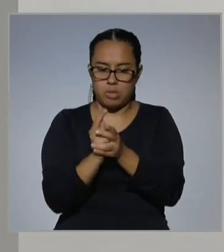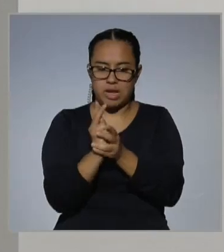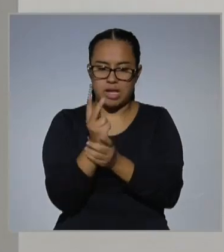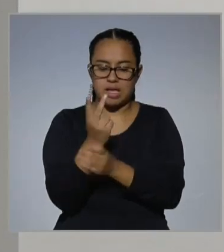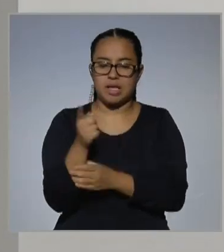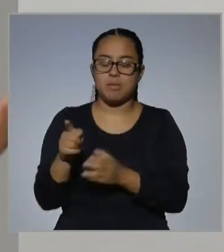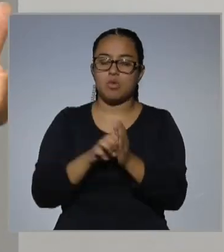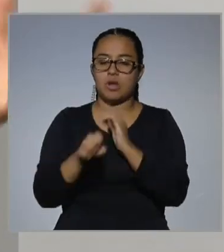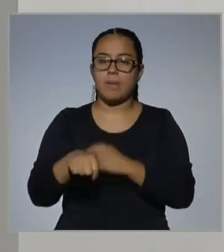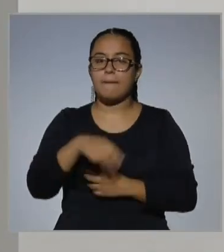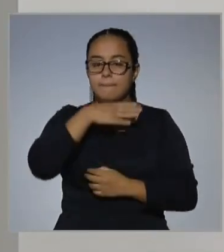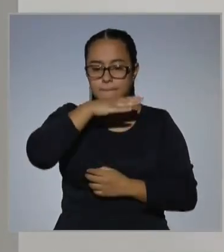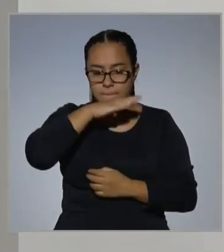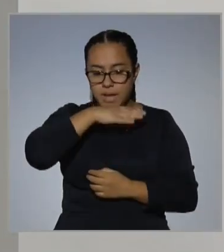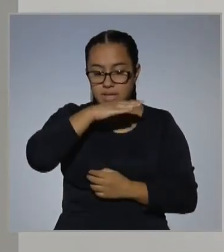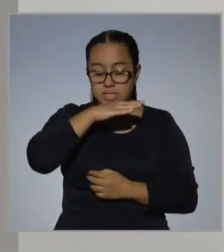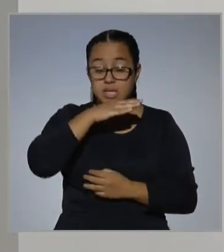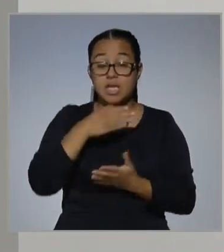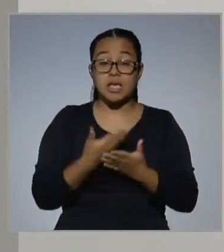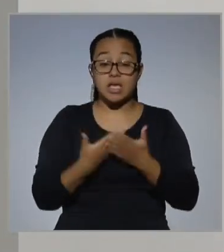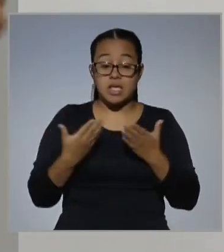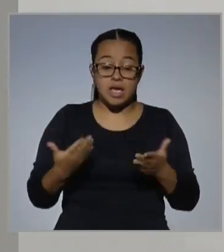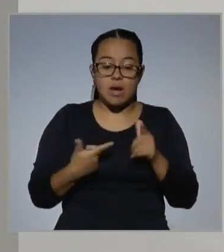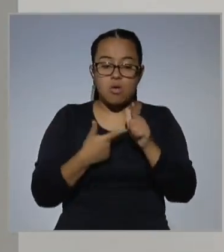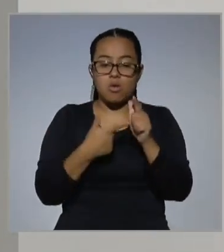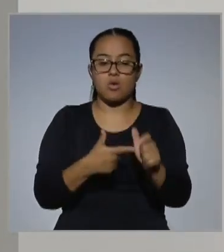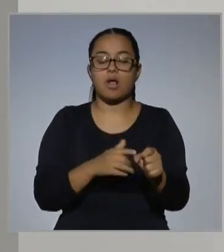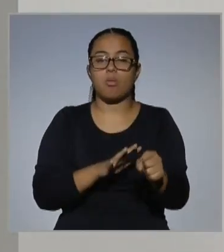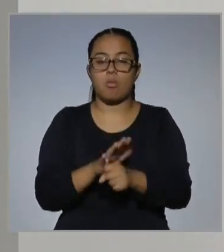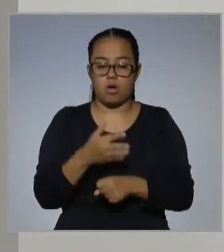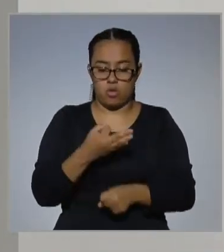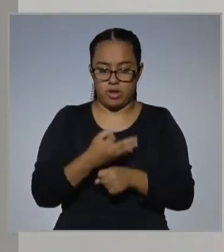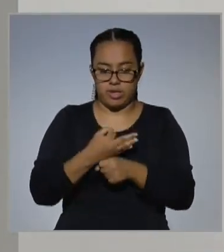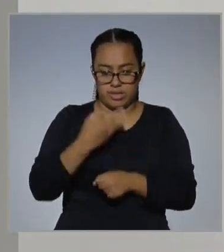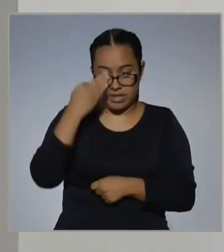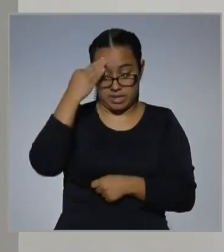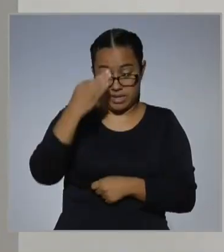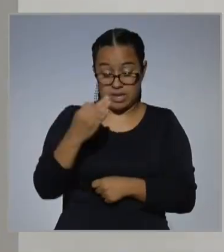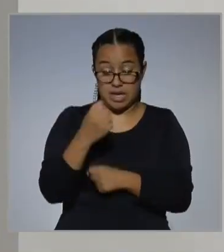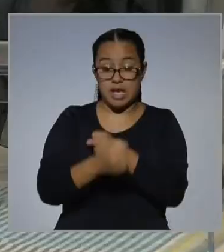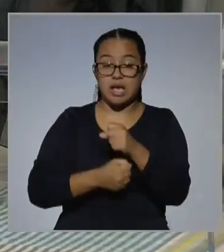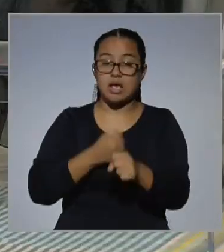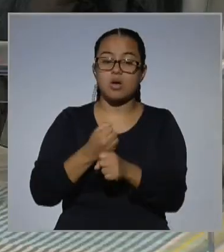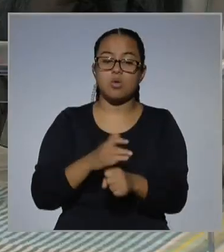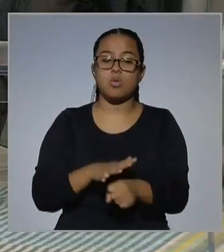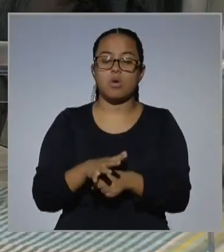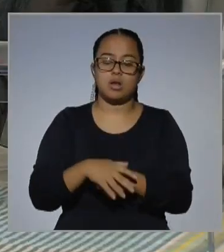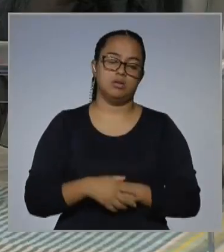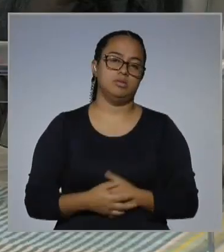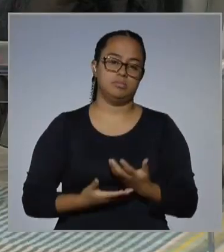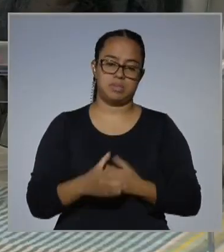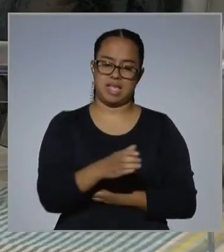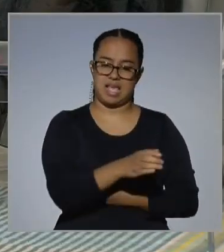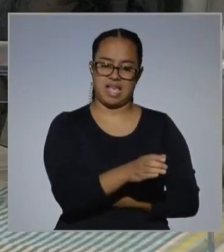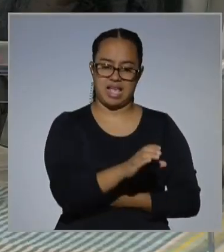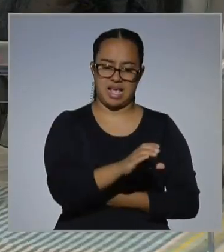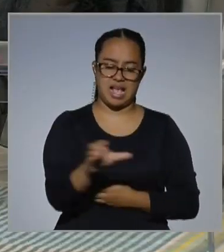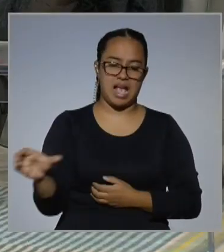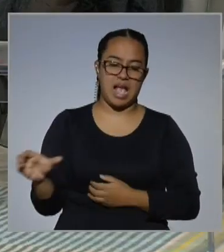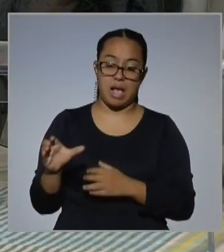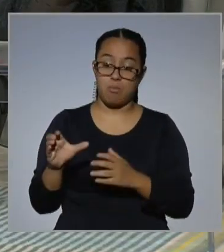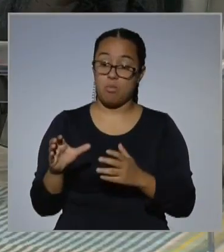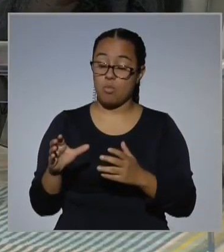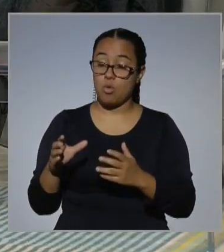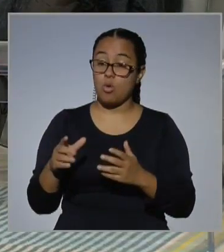planta de maíz, ¿no? Y lo que viene en este momento, en esta época del año, es los campos ya